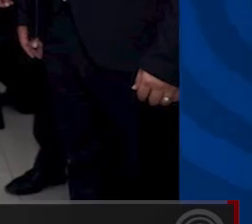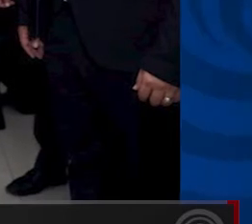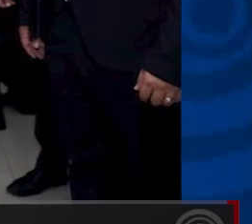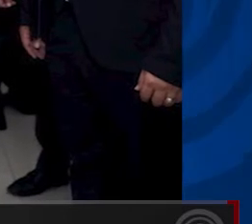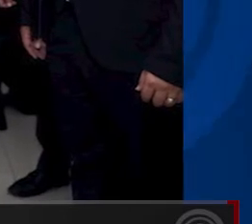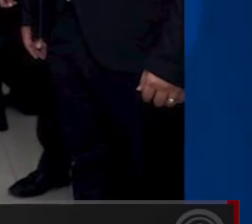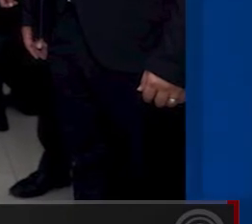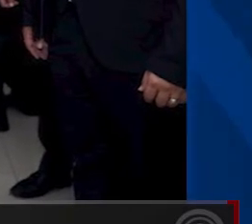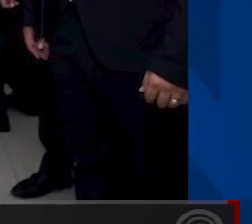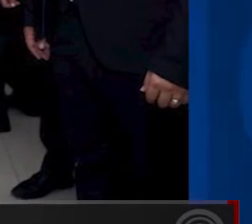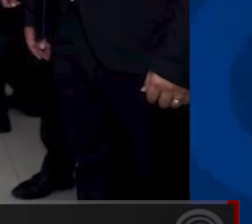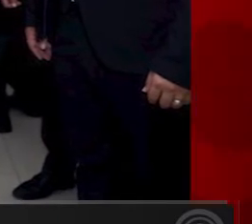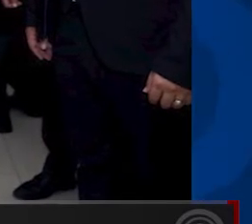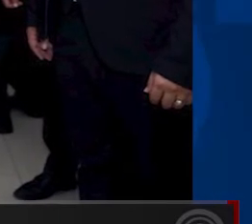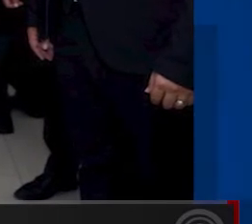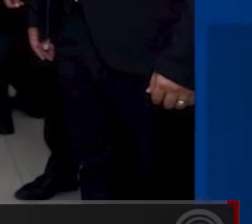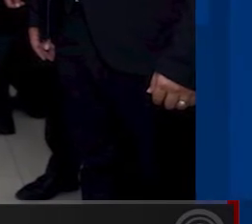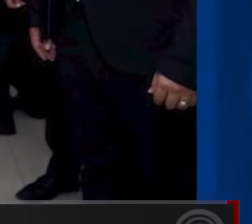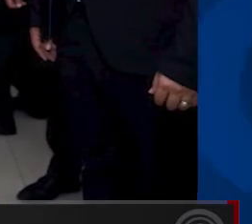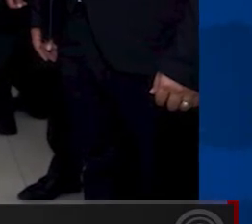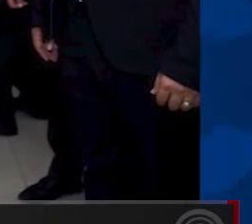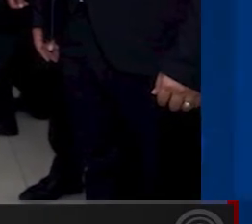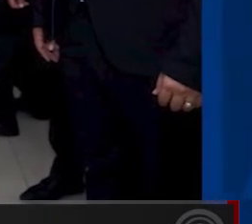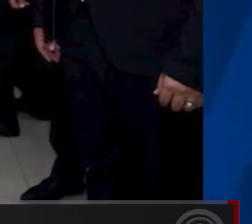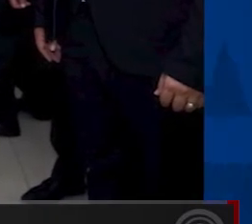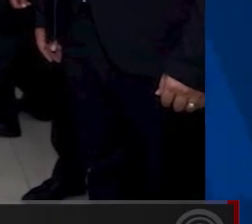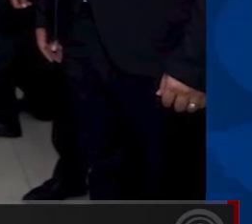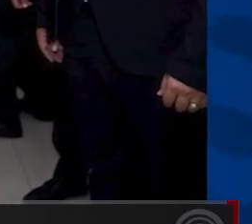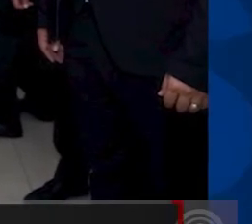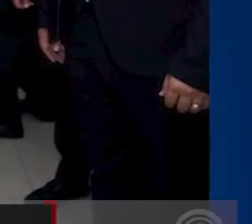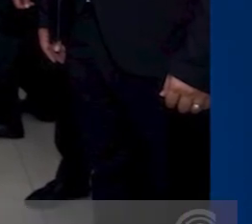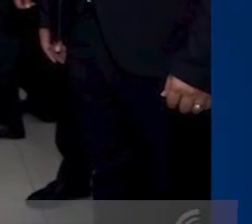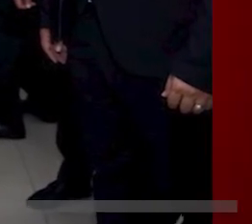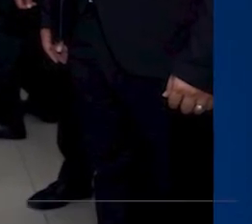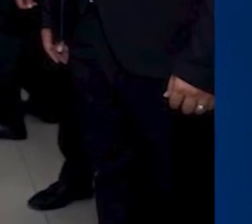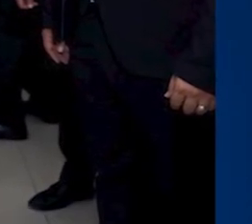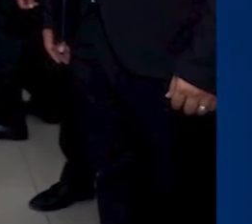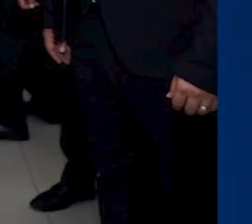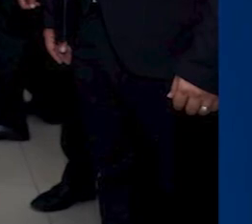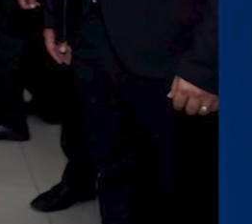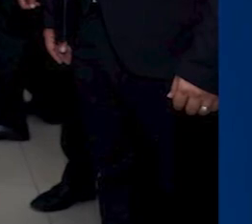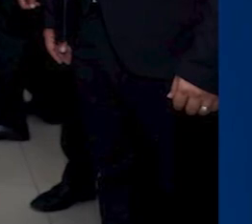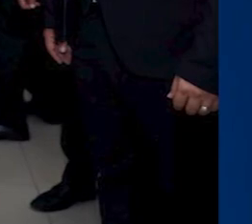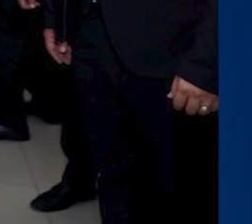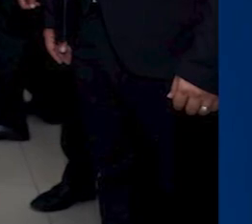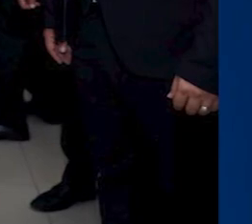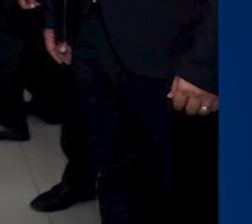en donde sostendrán diversas reuniones con Nayib Bukele. Para Nuevo Mundo Noticias, Ángel Vázquez.